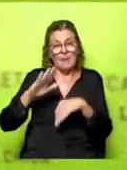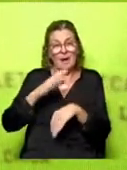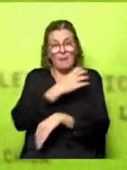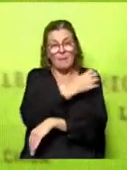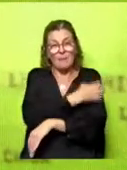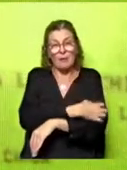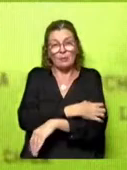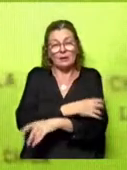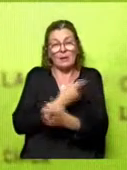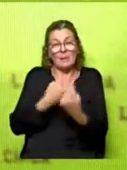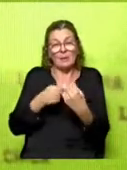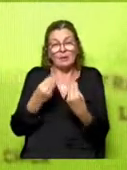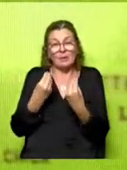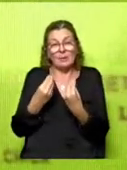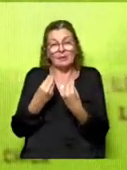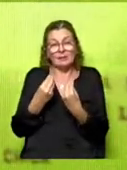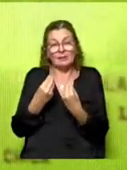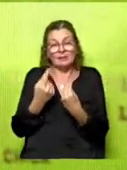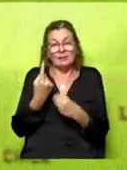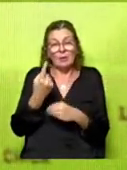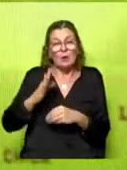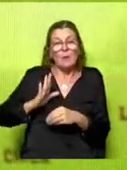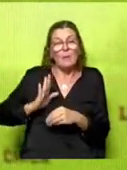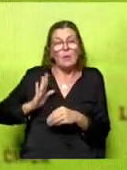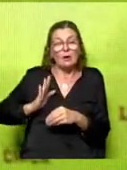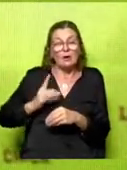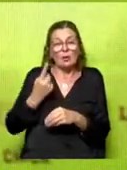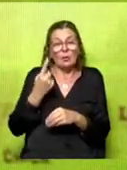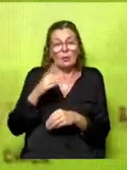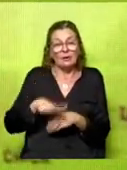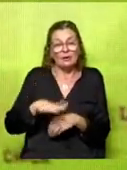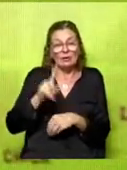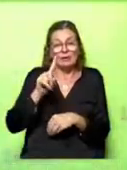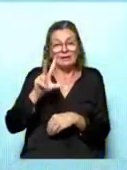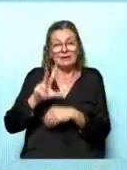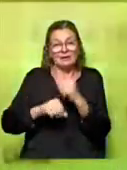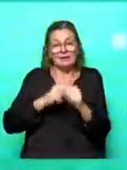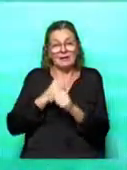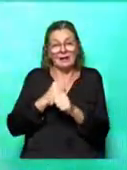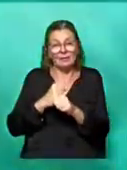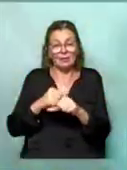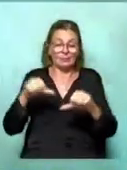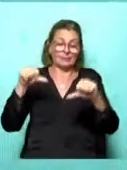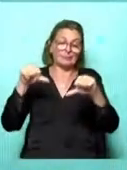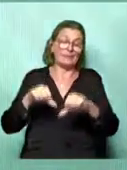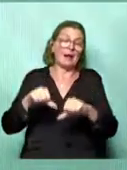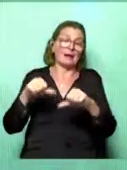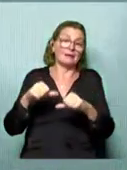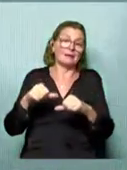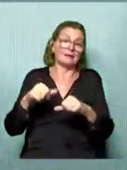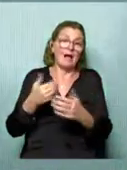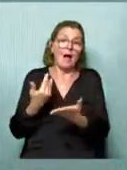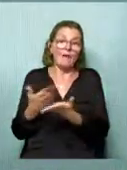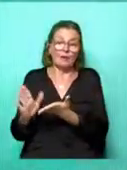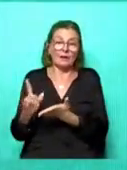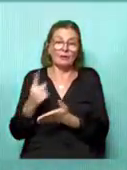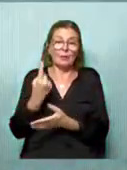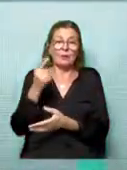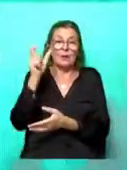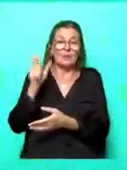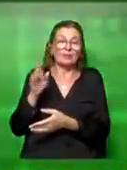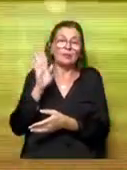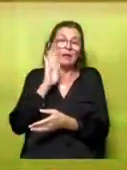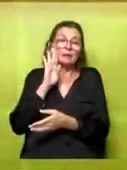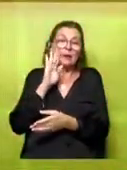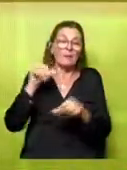pobreza. Pero ¿qué pasa? Si hay una mujer que tiene un niño con 13 años y la está pasando re mal, queda fuera. Si hay una persona trans que la